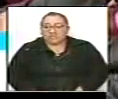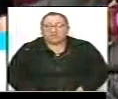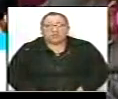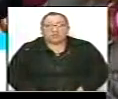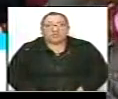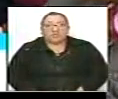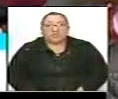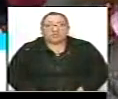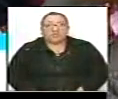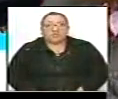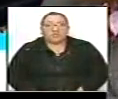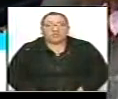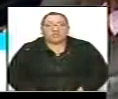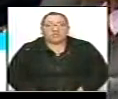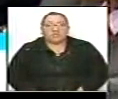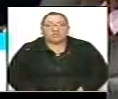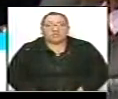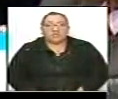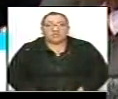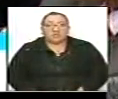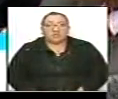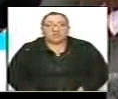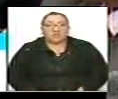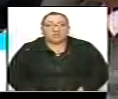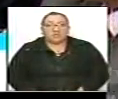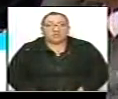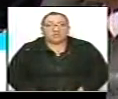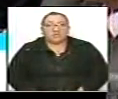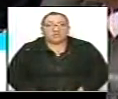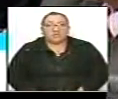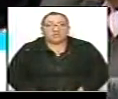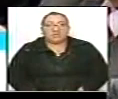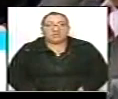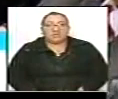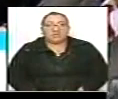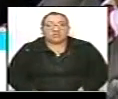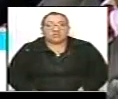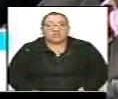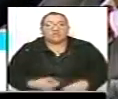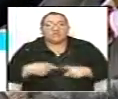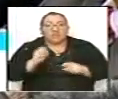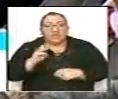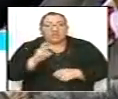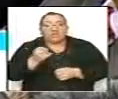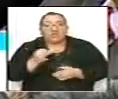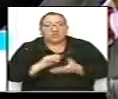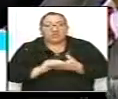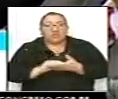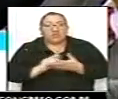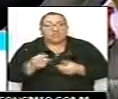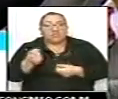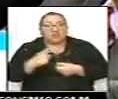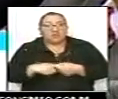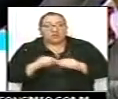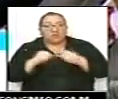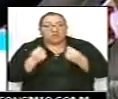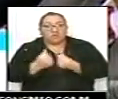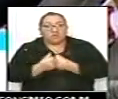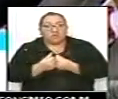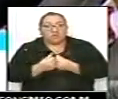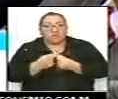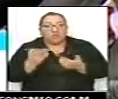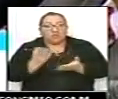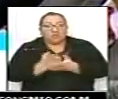en ese sentido prestigiadas. Pero, lo hemos dicho ya en varias oportunidades, pertenecen a corrientes